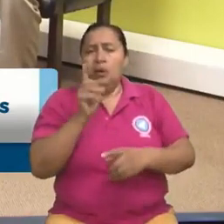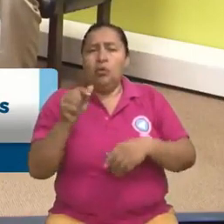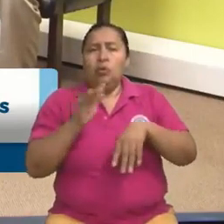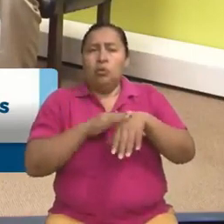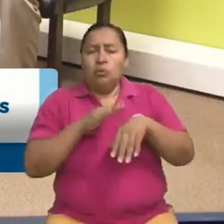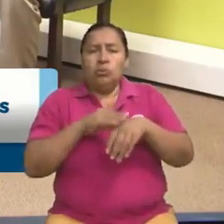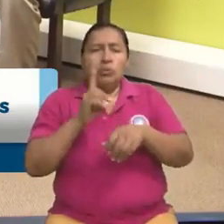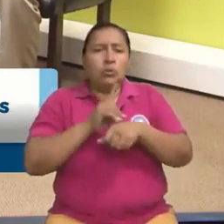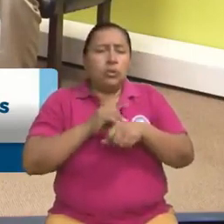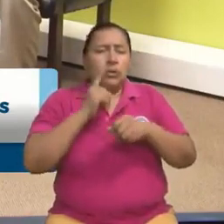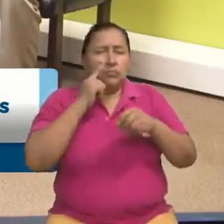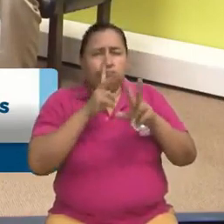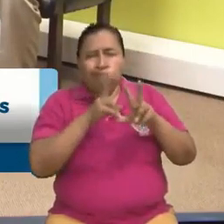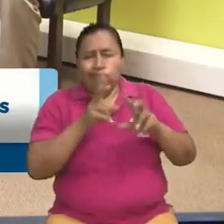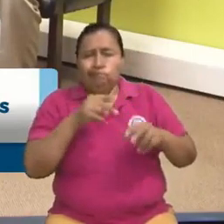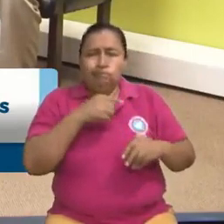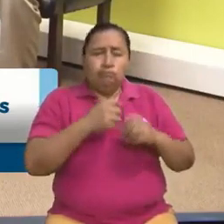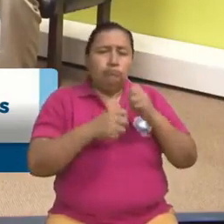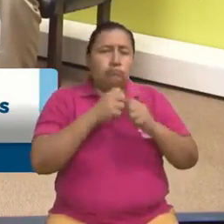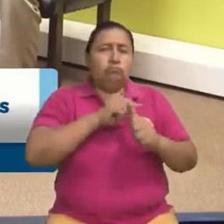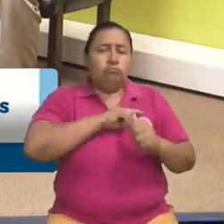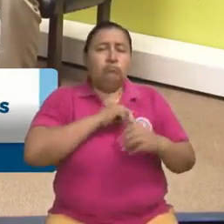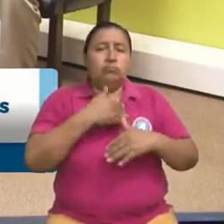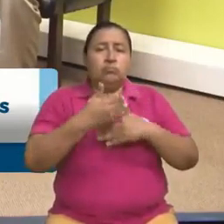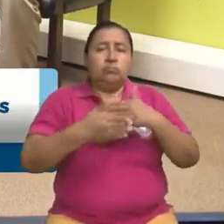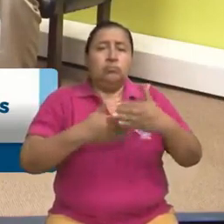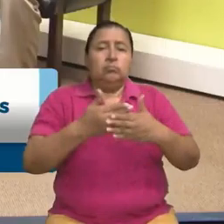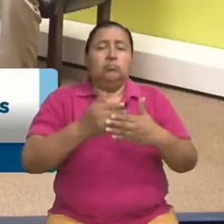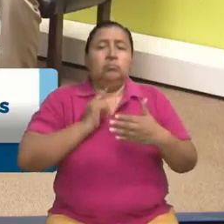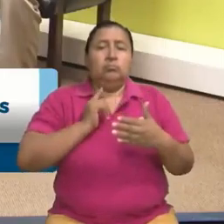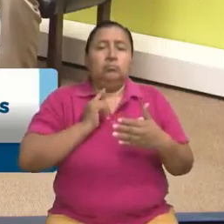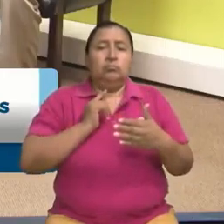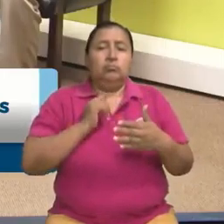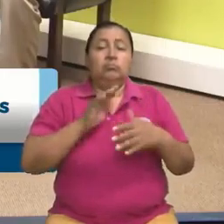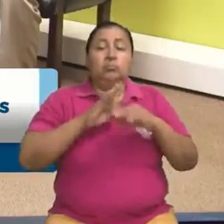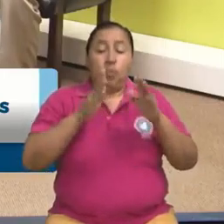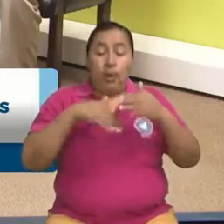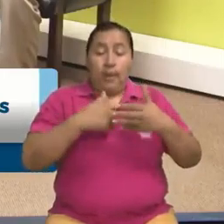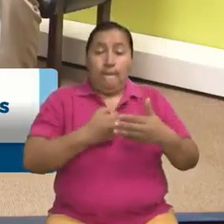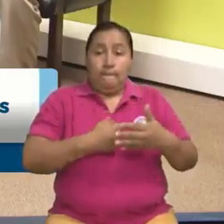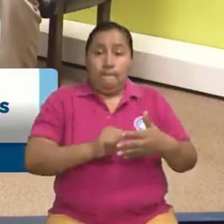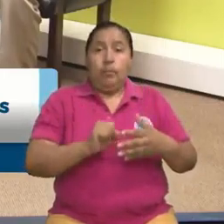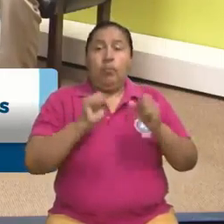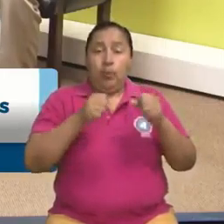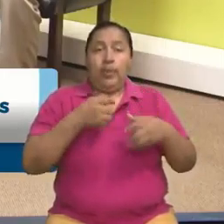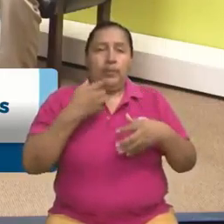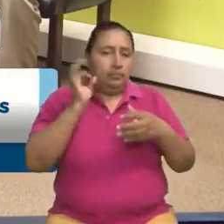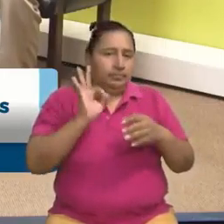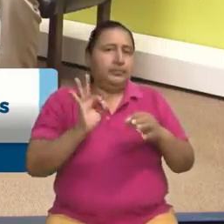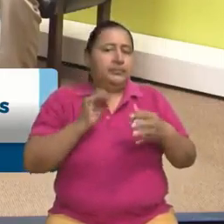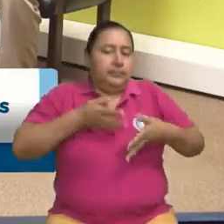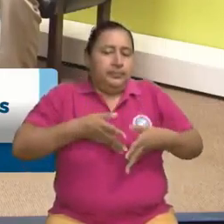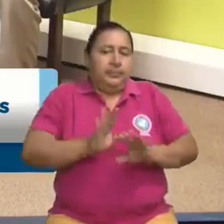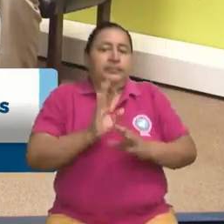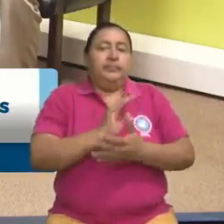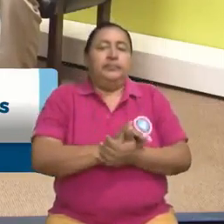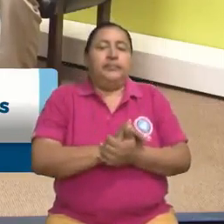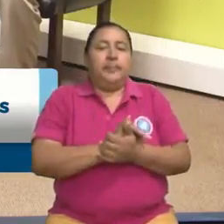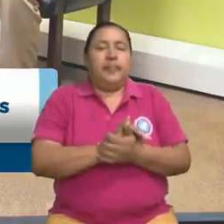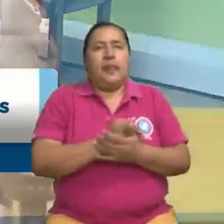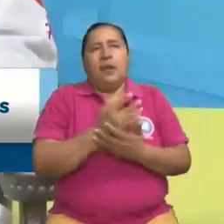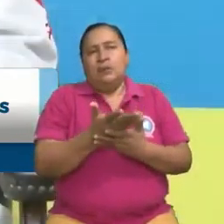que el niño, pues, al momento de que la mujer dé a luz, pues pueda venir bien? Así es.